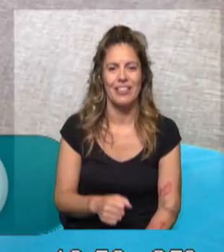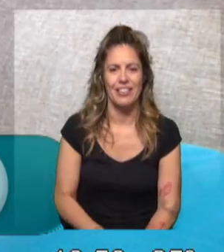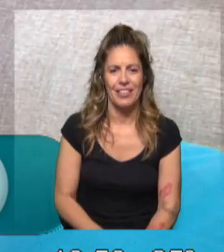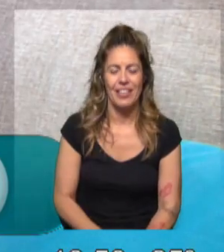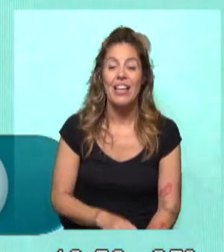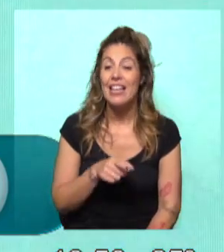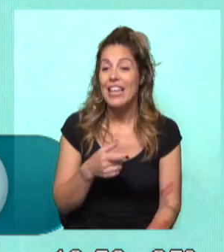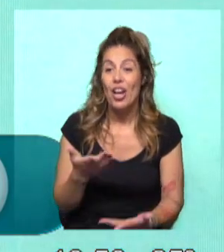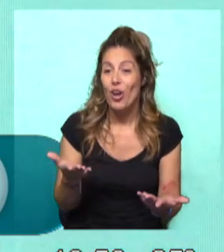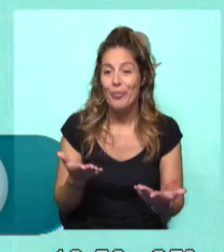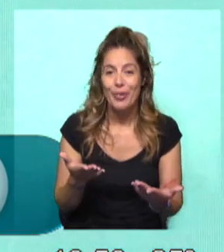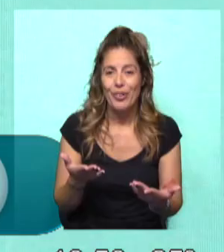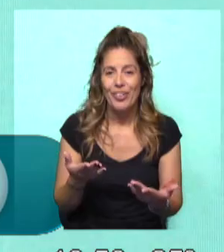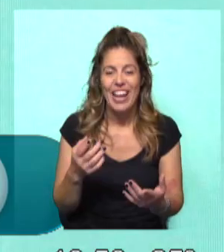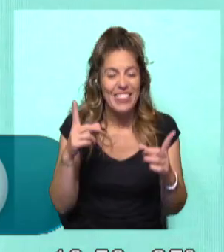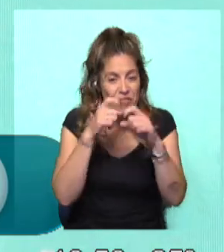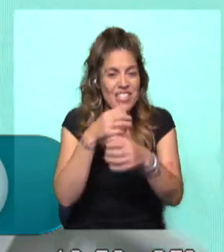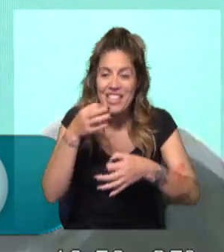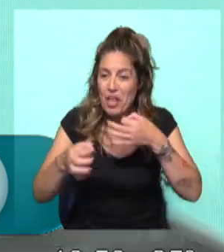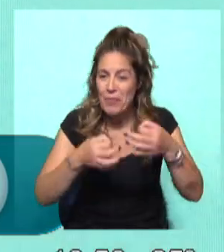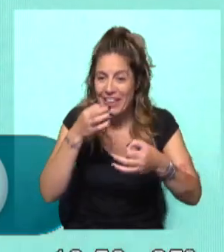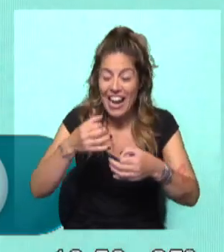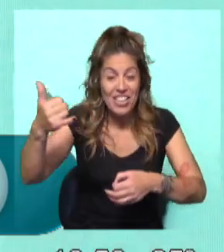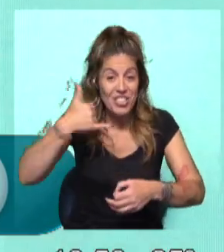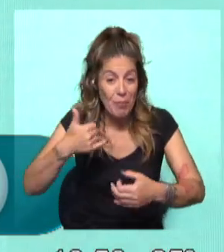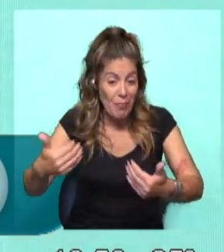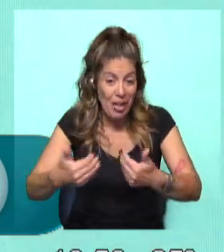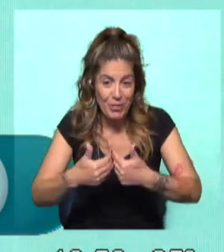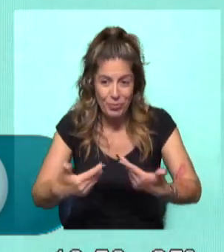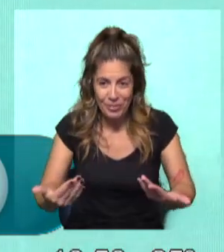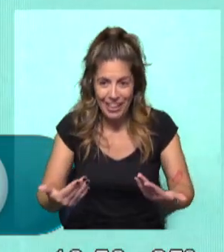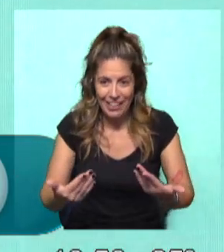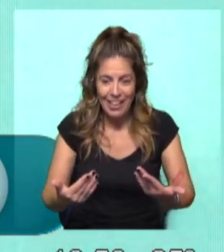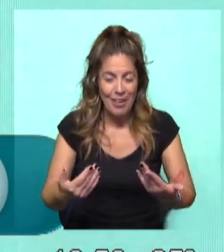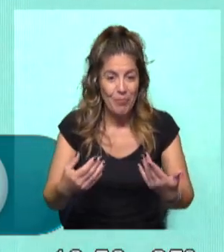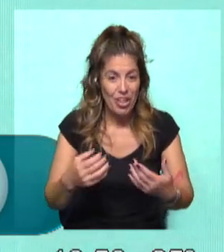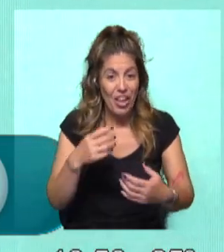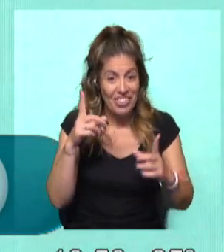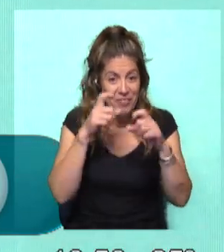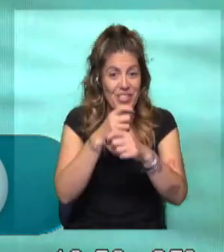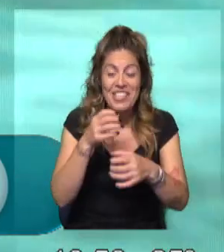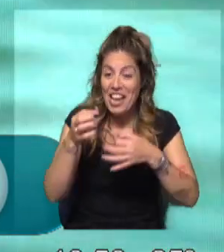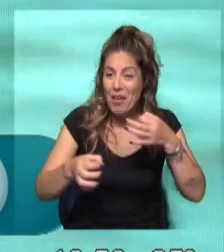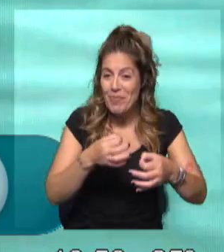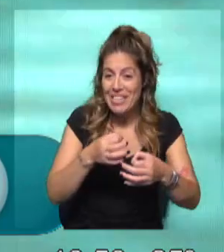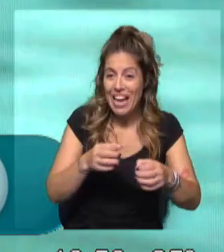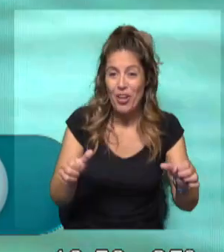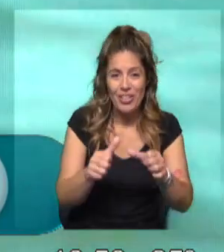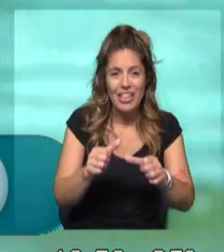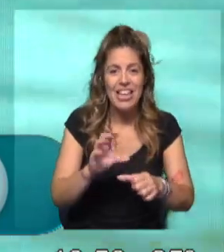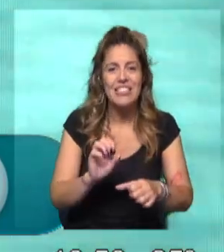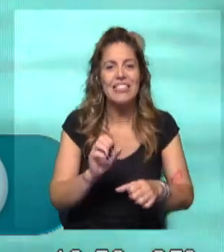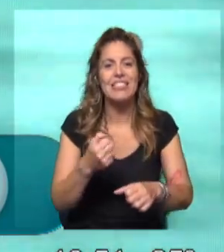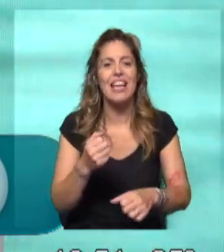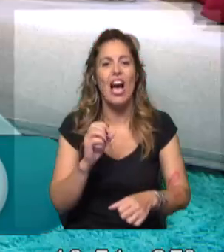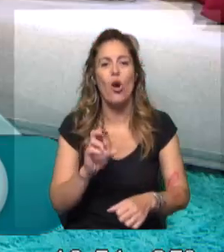entonces, que... digo, es como, es difícil de explicar, ¿entendés? Es muy difícil de explicar que este fenómeno cultural suceda acá. Ah, en el Sacude.